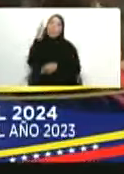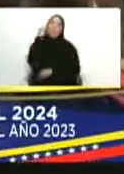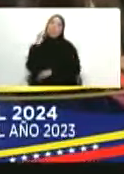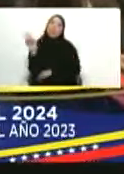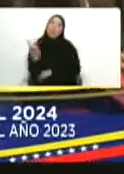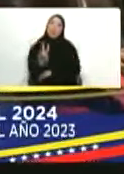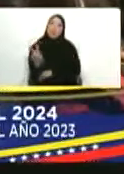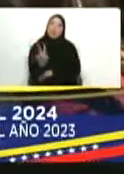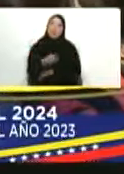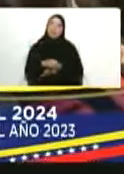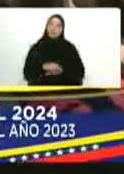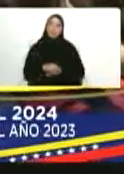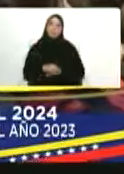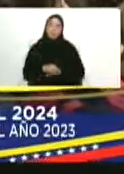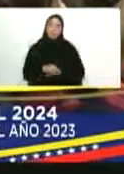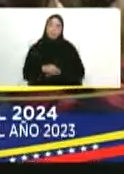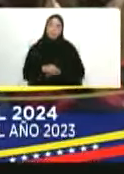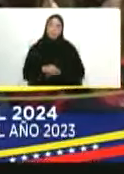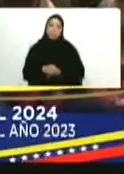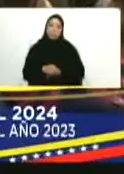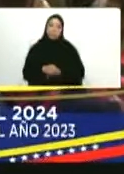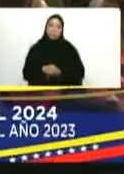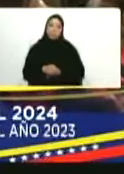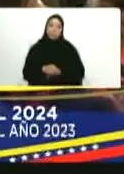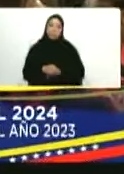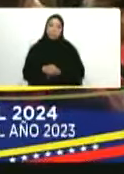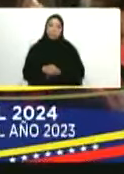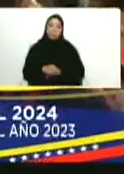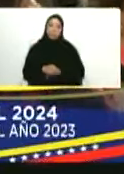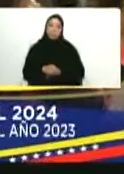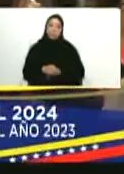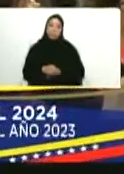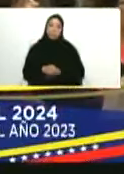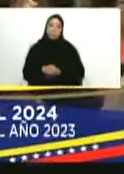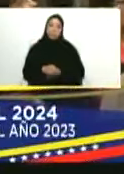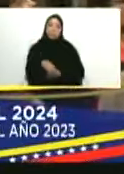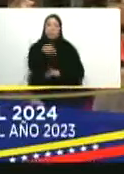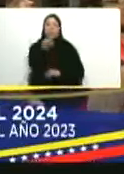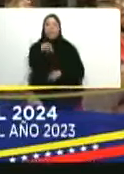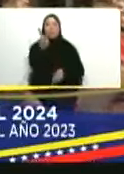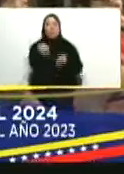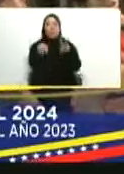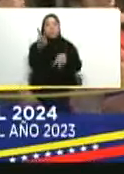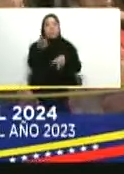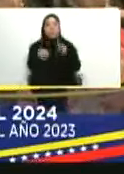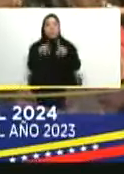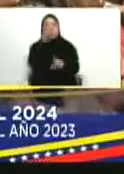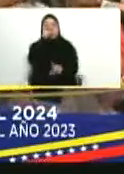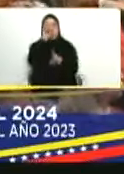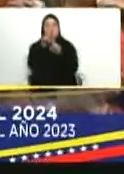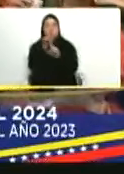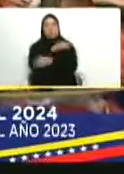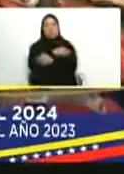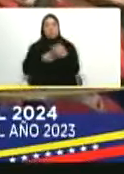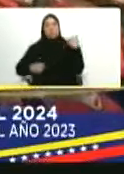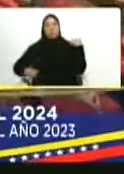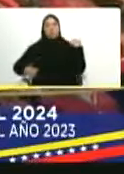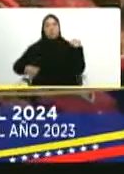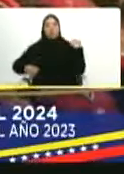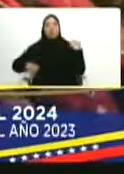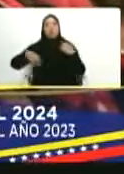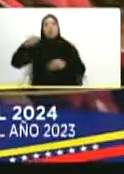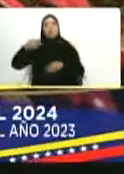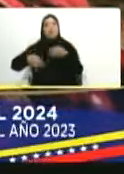Bolivariana de Venezuela. También expresaba que él deposita en el Poder Judicial todas sus